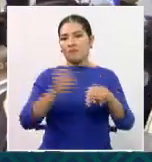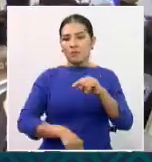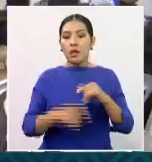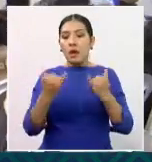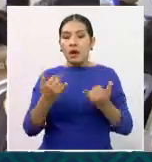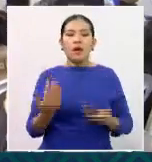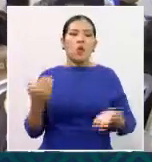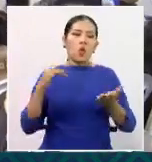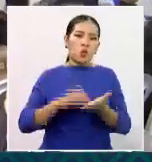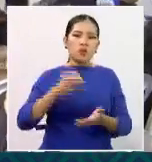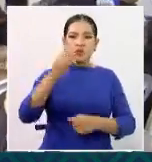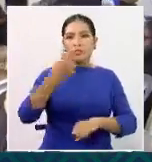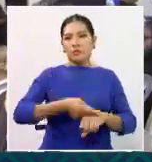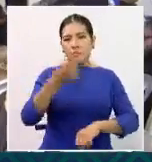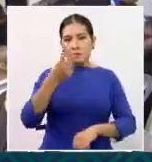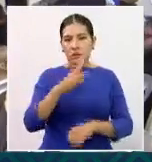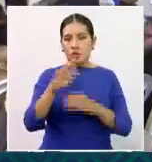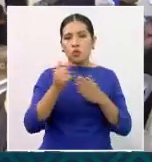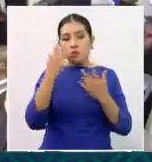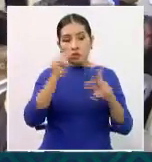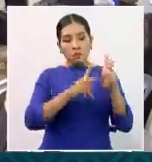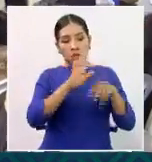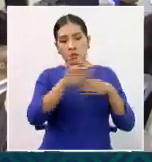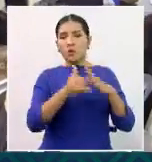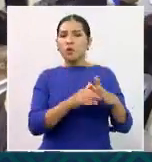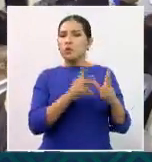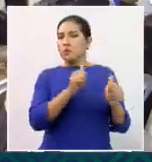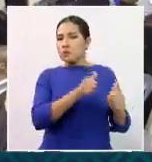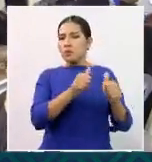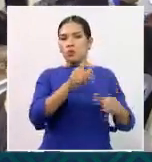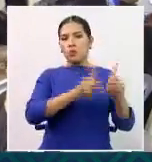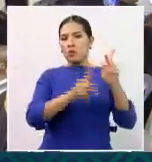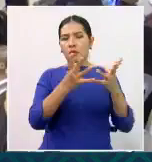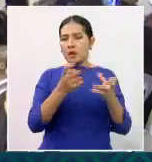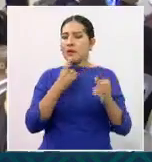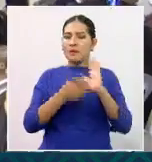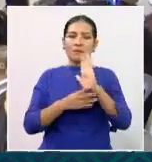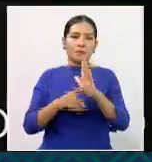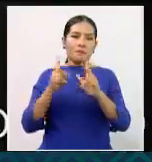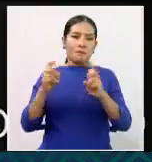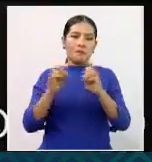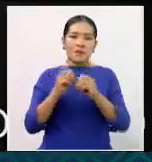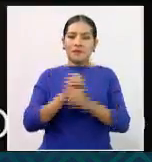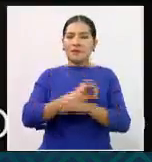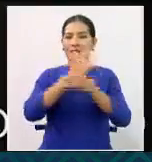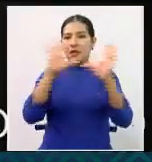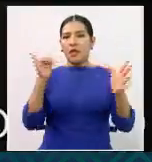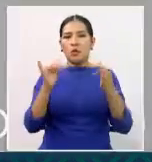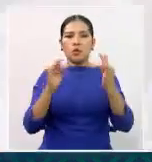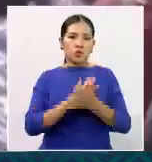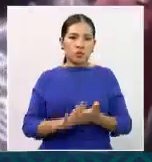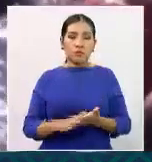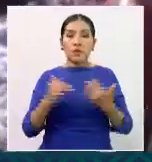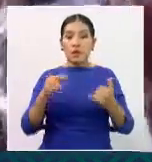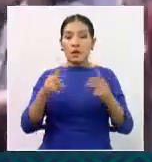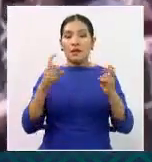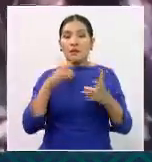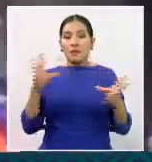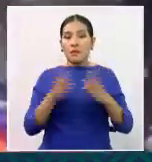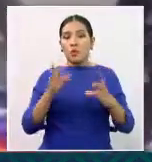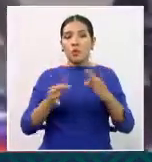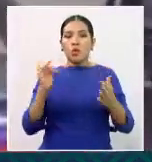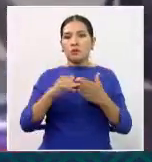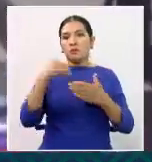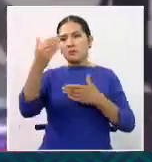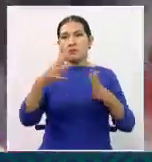correspondiente, porque además es un clamor del pueblo el tener ya un resultado en el proceso de Sencata. Se espera la instalación de la audiencia contra Áñez para el mes